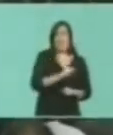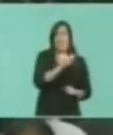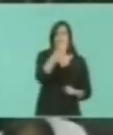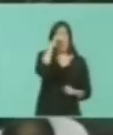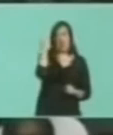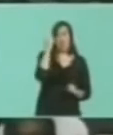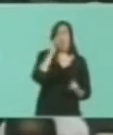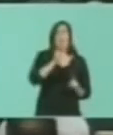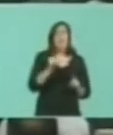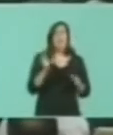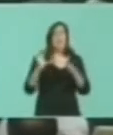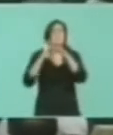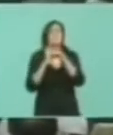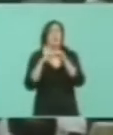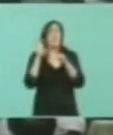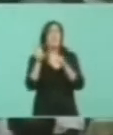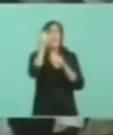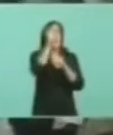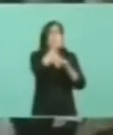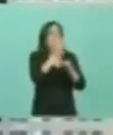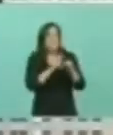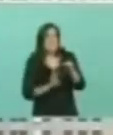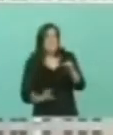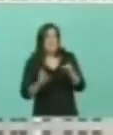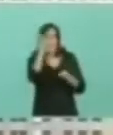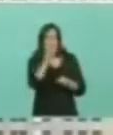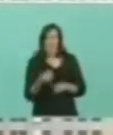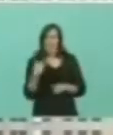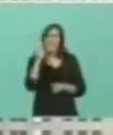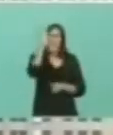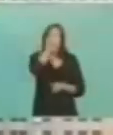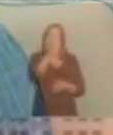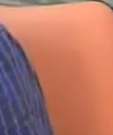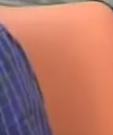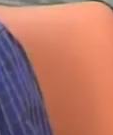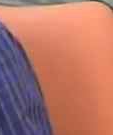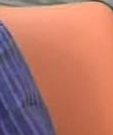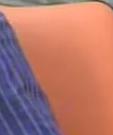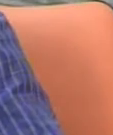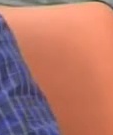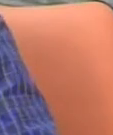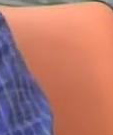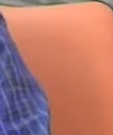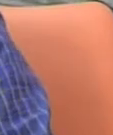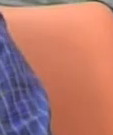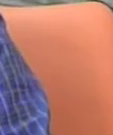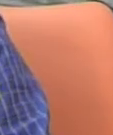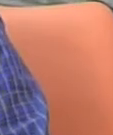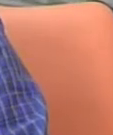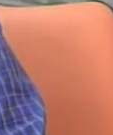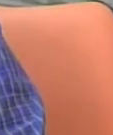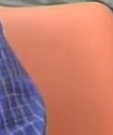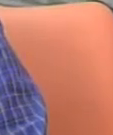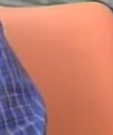sus provincias, porque no hay nación sin provincias, ni hay provincias sin nación. Matice usted,